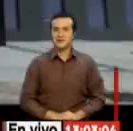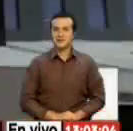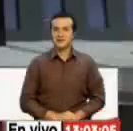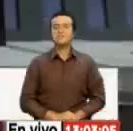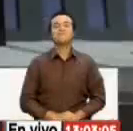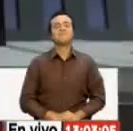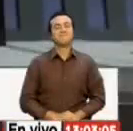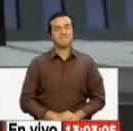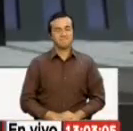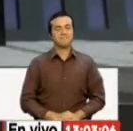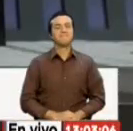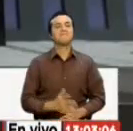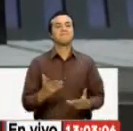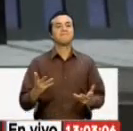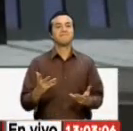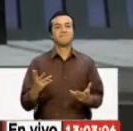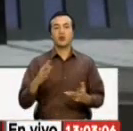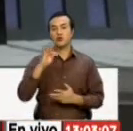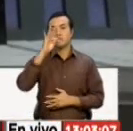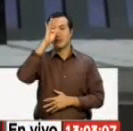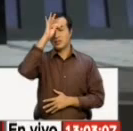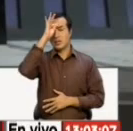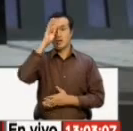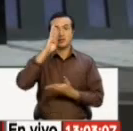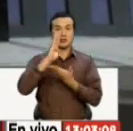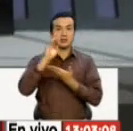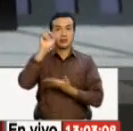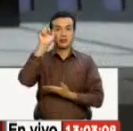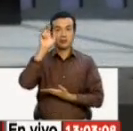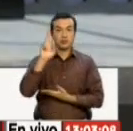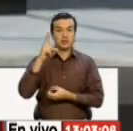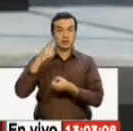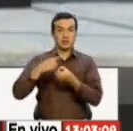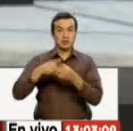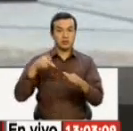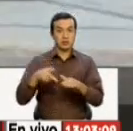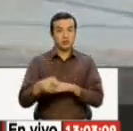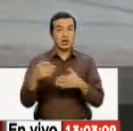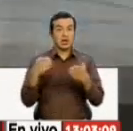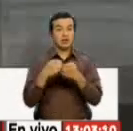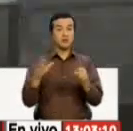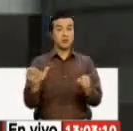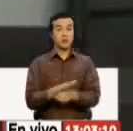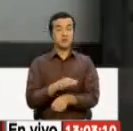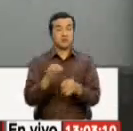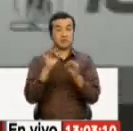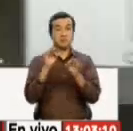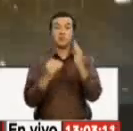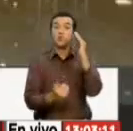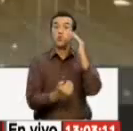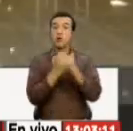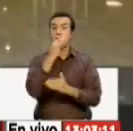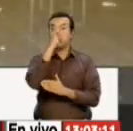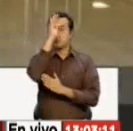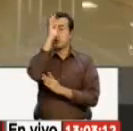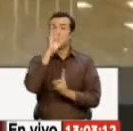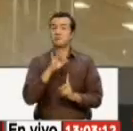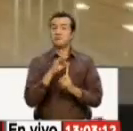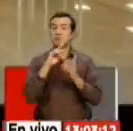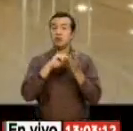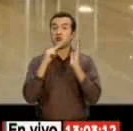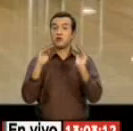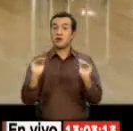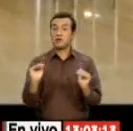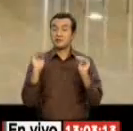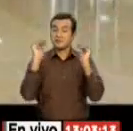Se entregó oficialmente el hospital del IES Quito Sur. Conozca el equipamiento de la casa de salud más moderna de la Seguridad